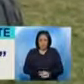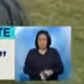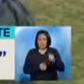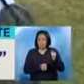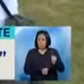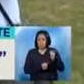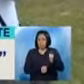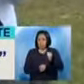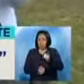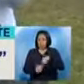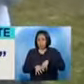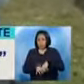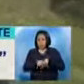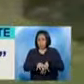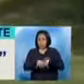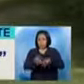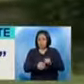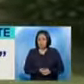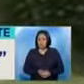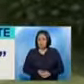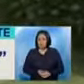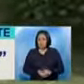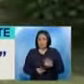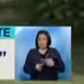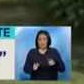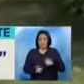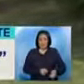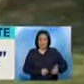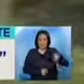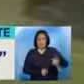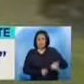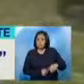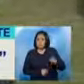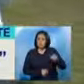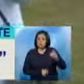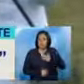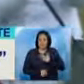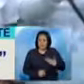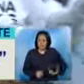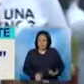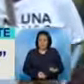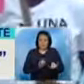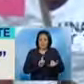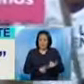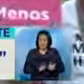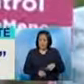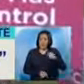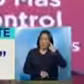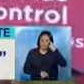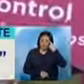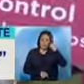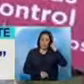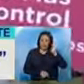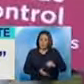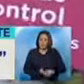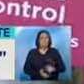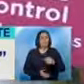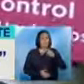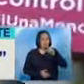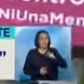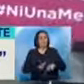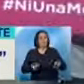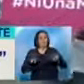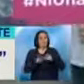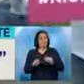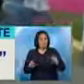marcha, por los, digamos, para que las autoridades, el presidente, tengan en cuenta que la mujer vale mucho. La